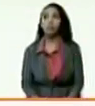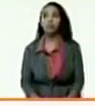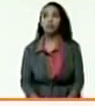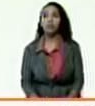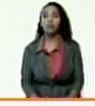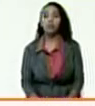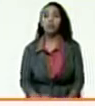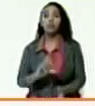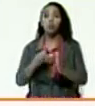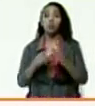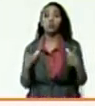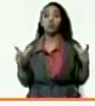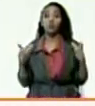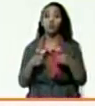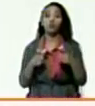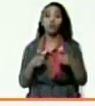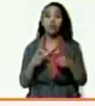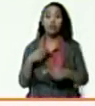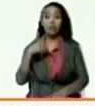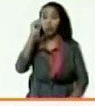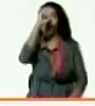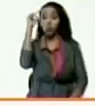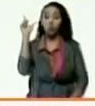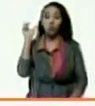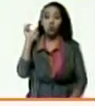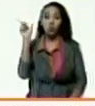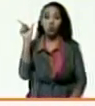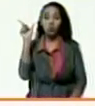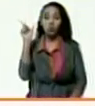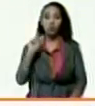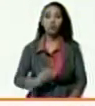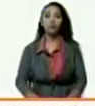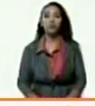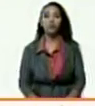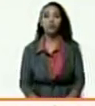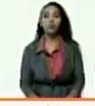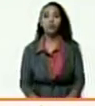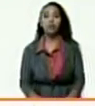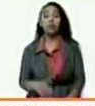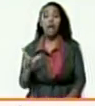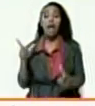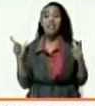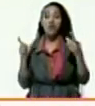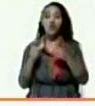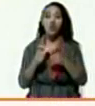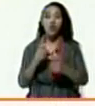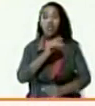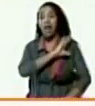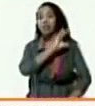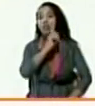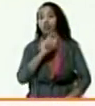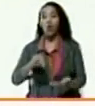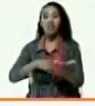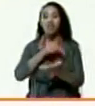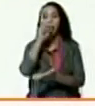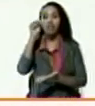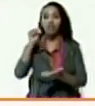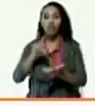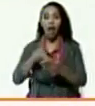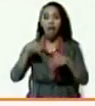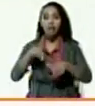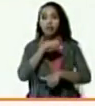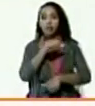luego de la reunión del Partido Socialista Unido de Venezuela, la reunión de la Dirección Nacional. Esta